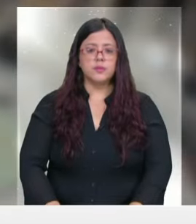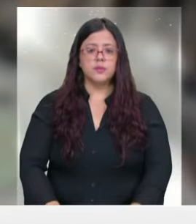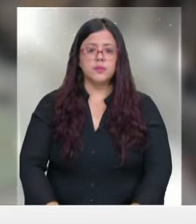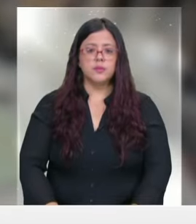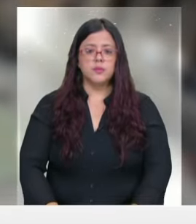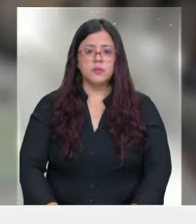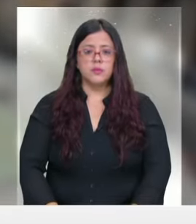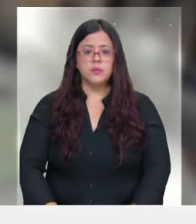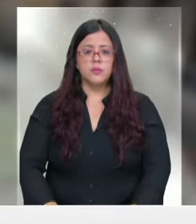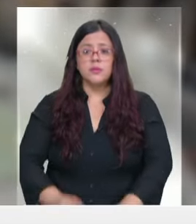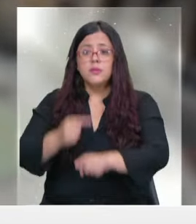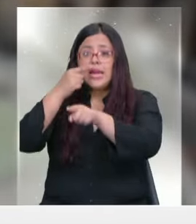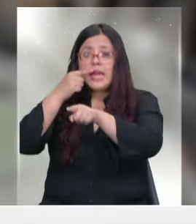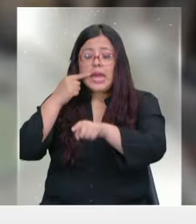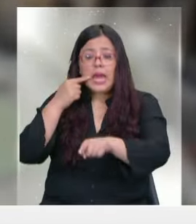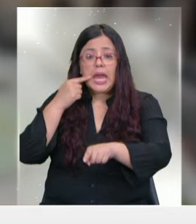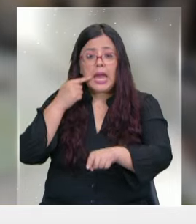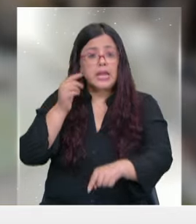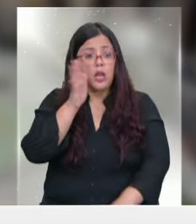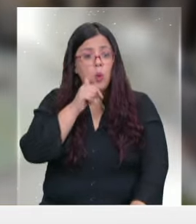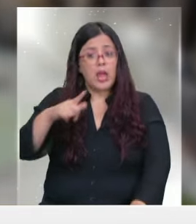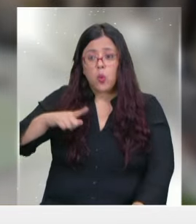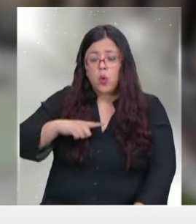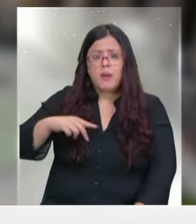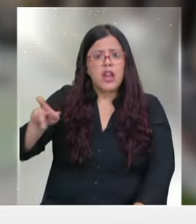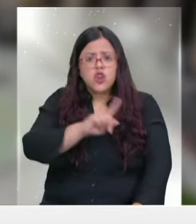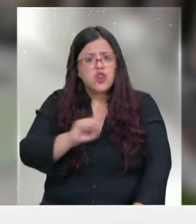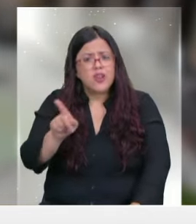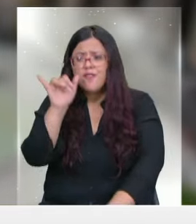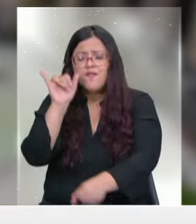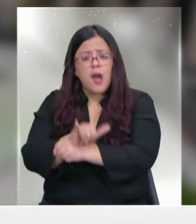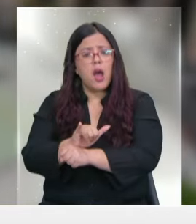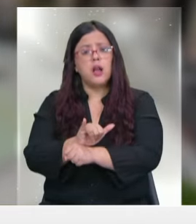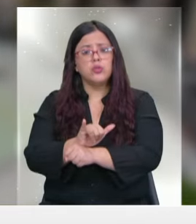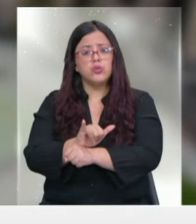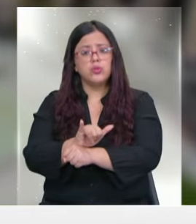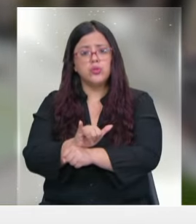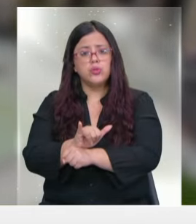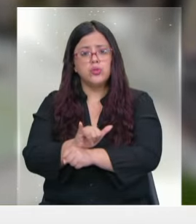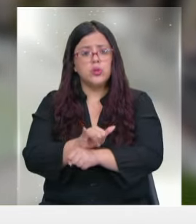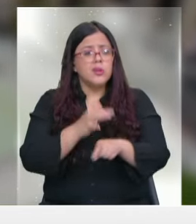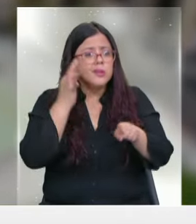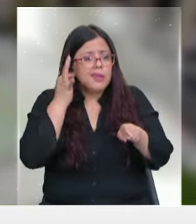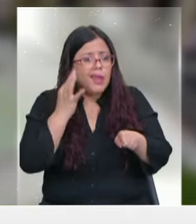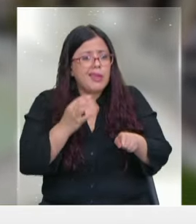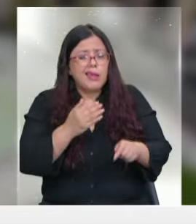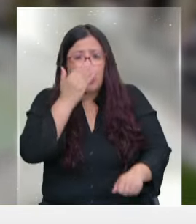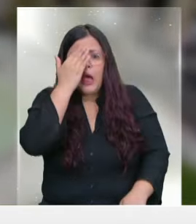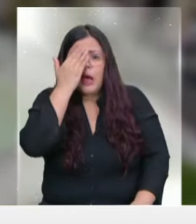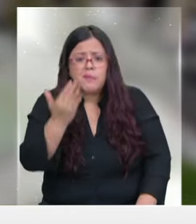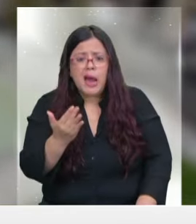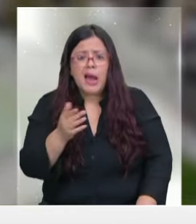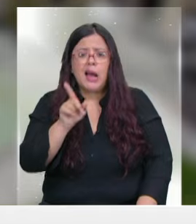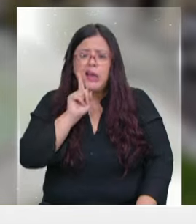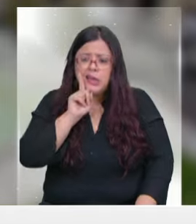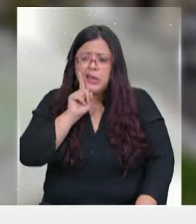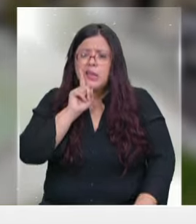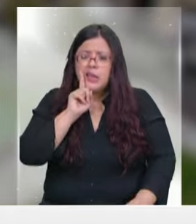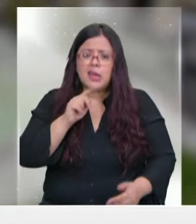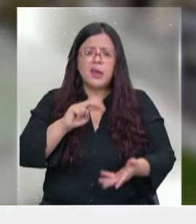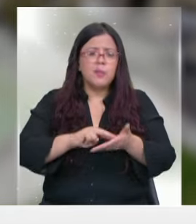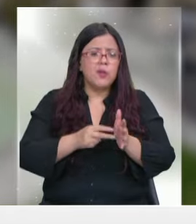Es que no es inocente. Él no es inocente. Ella está muy mal. Ella tiene crisis,